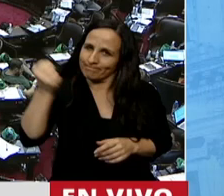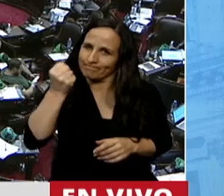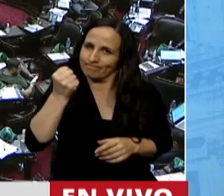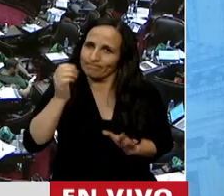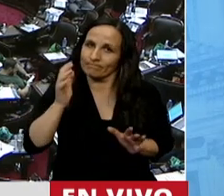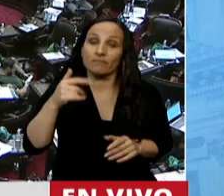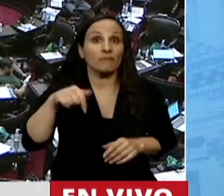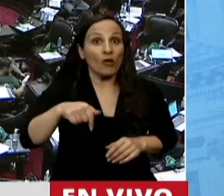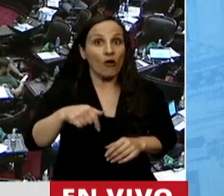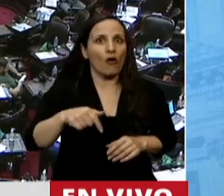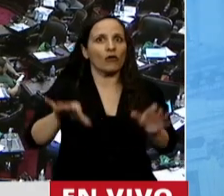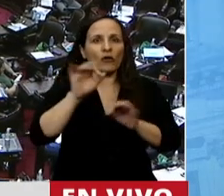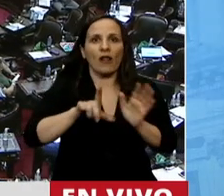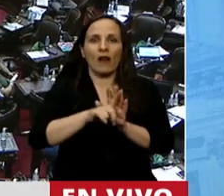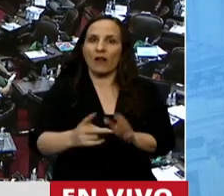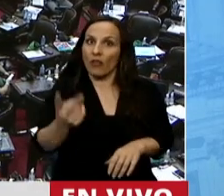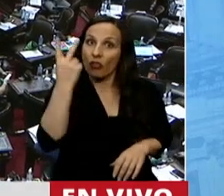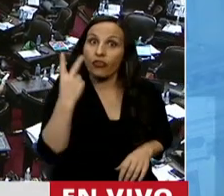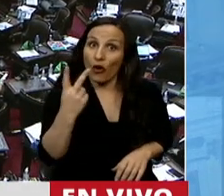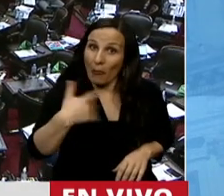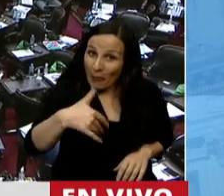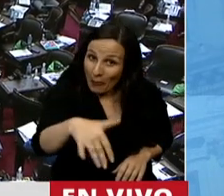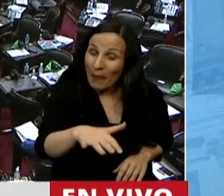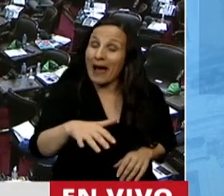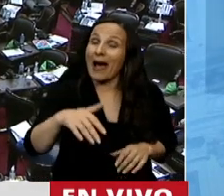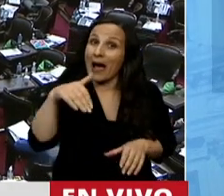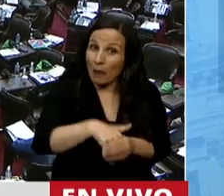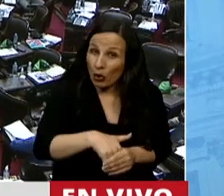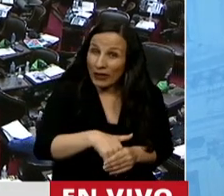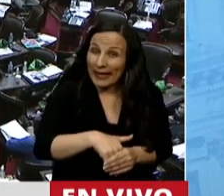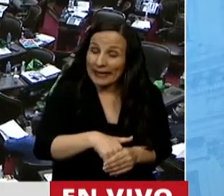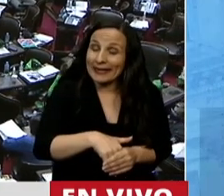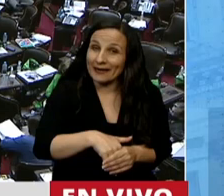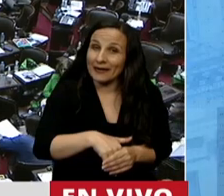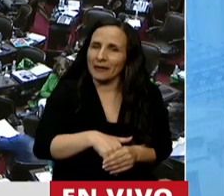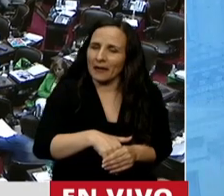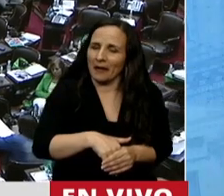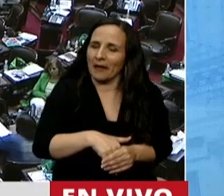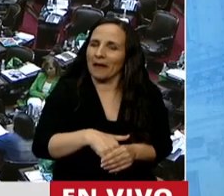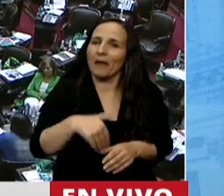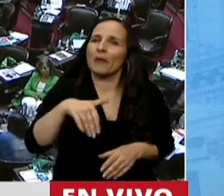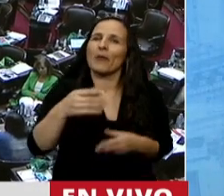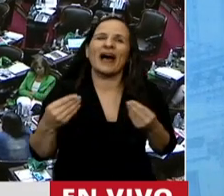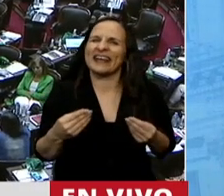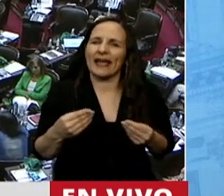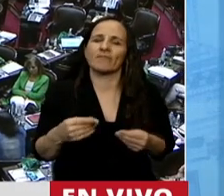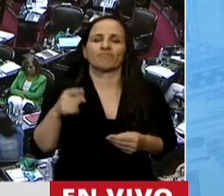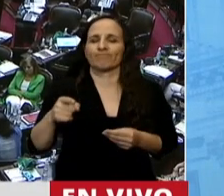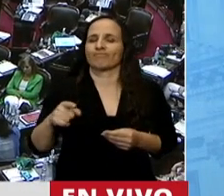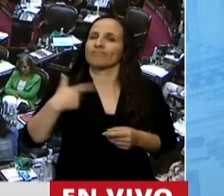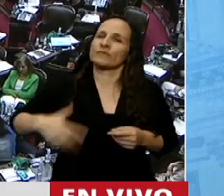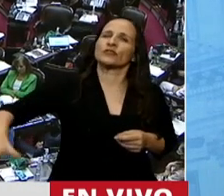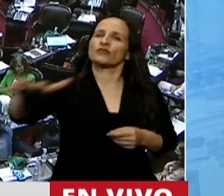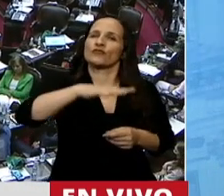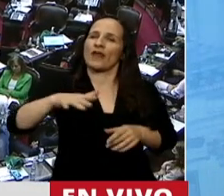estas dos leyes que vamos a poner, con estas dos leyes que vamos a votar, vamos a poner en alto la bandera de la justicia